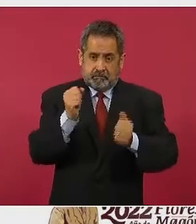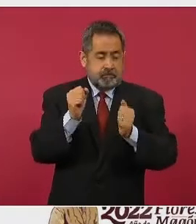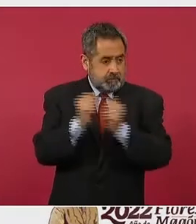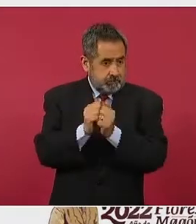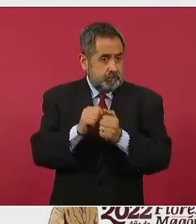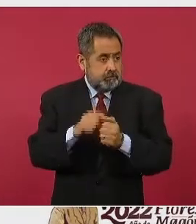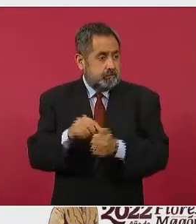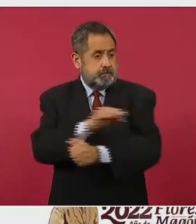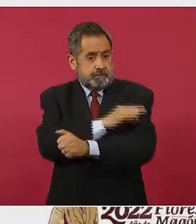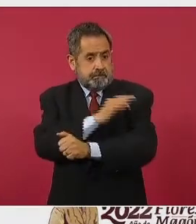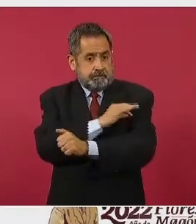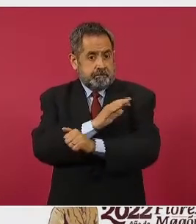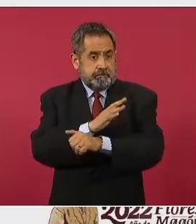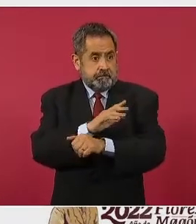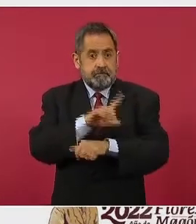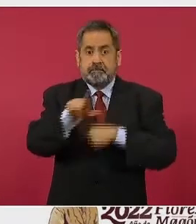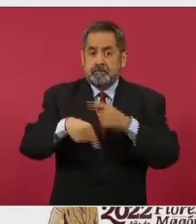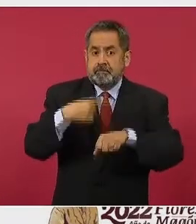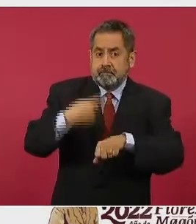%78%.